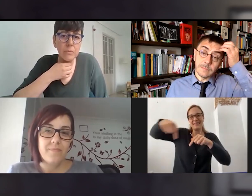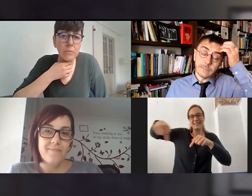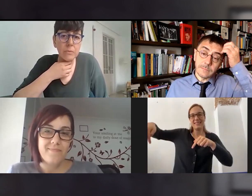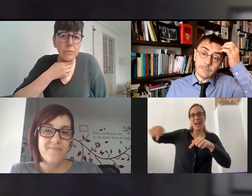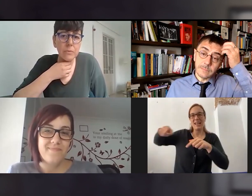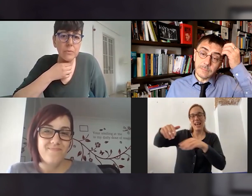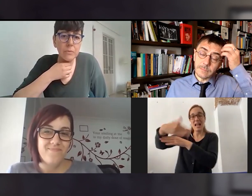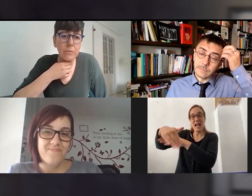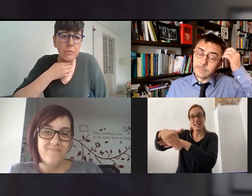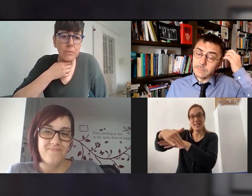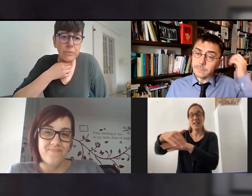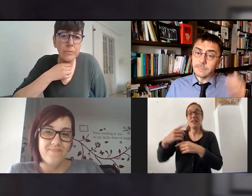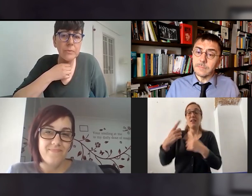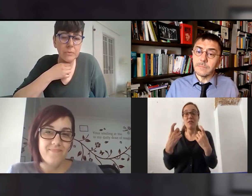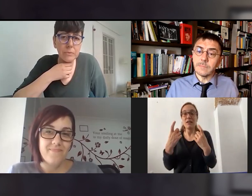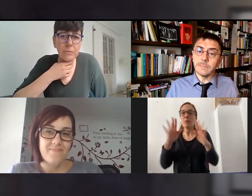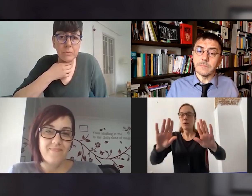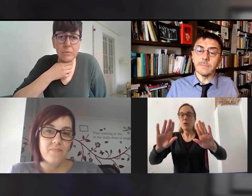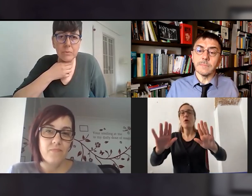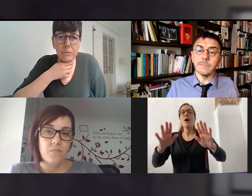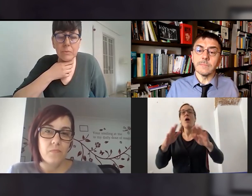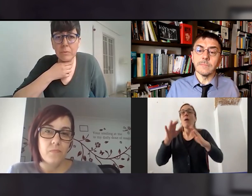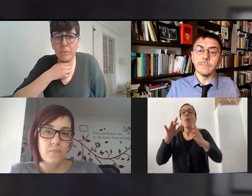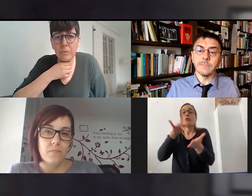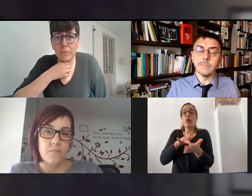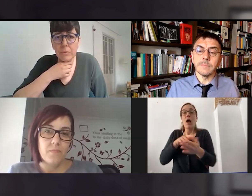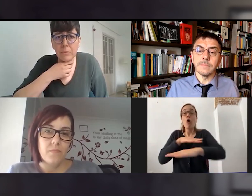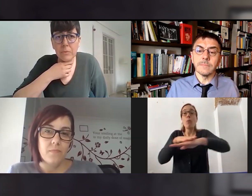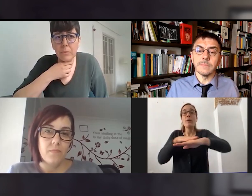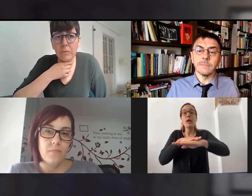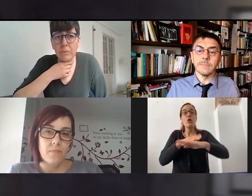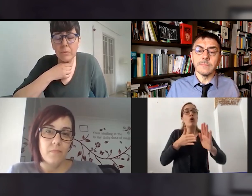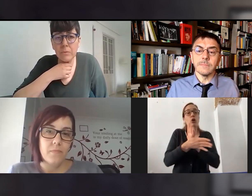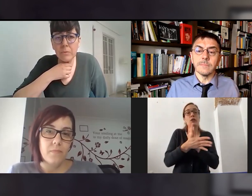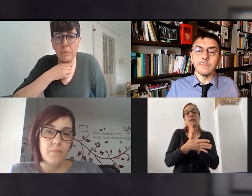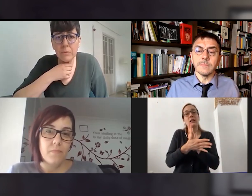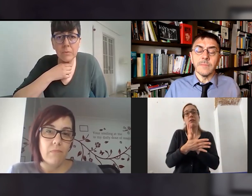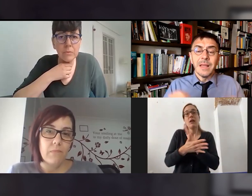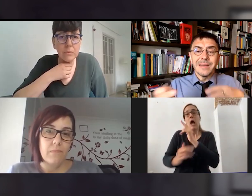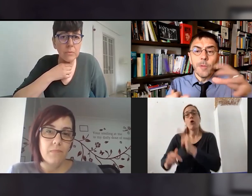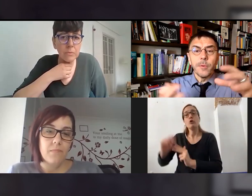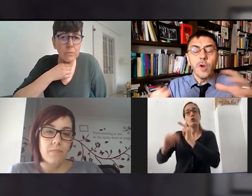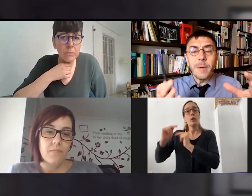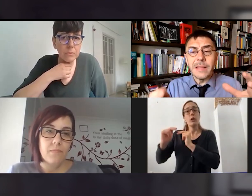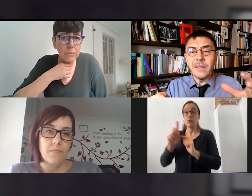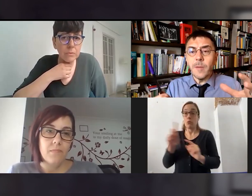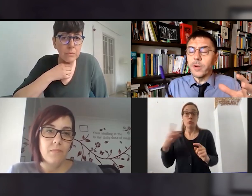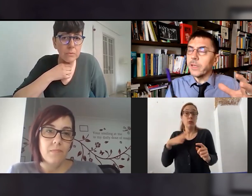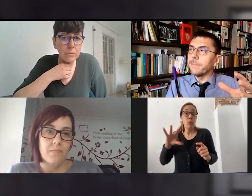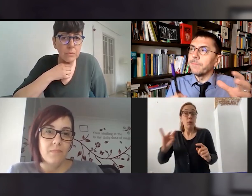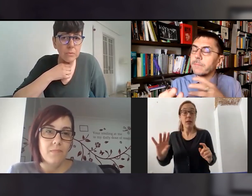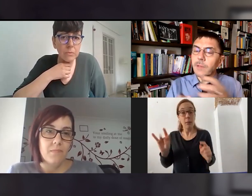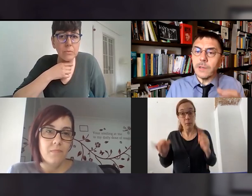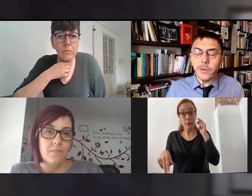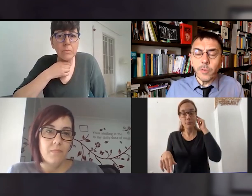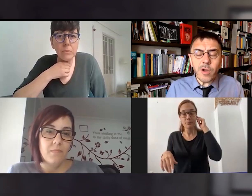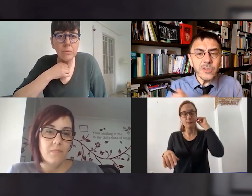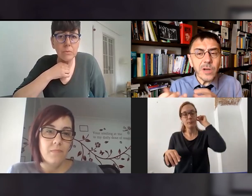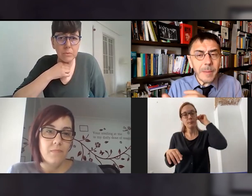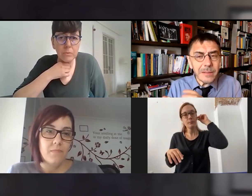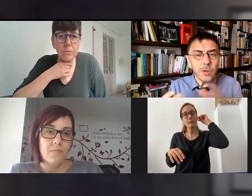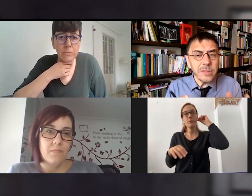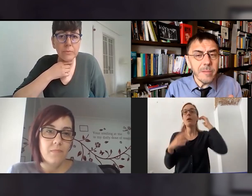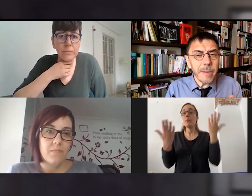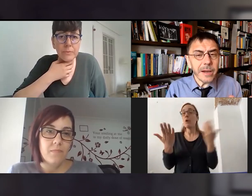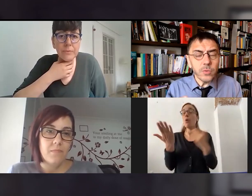objetiva por la cual en el momento en el que estás en el gobierno ya no se puede construir desde abajo. Claro, pero os lo planteo porque en una